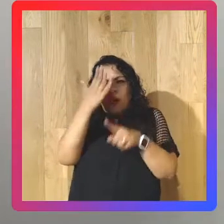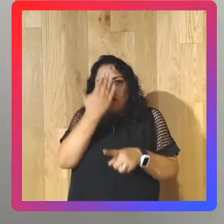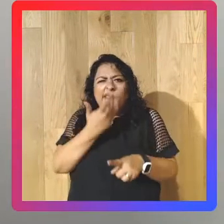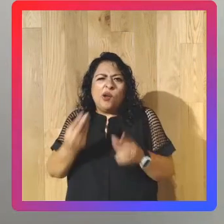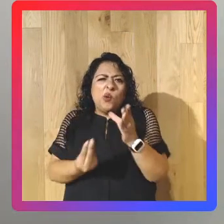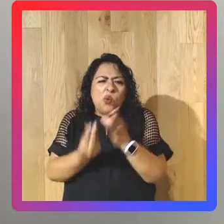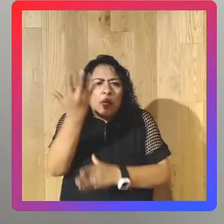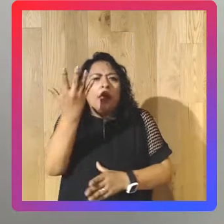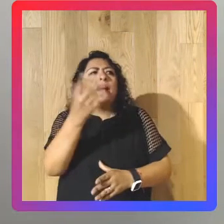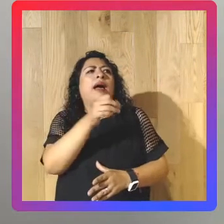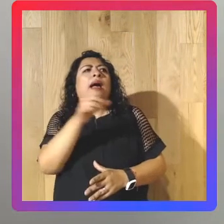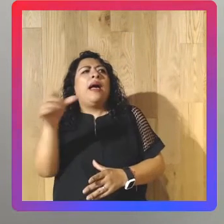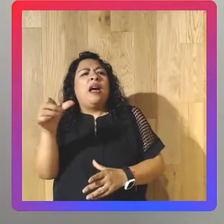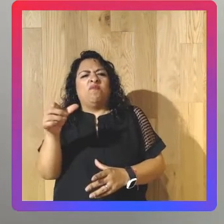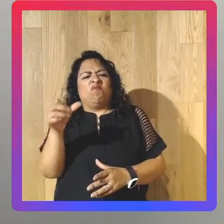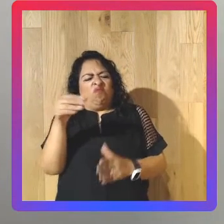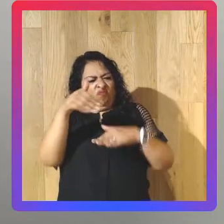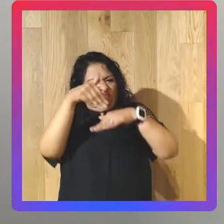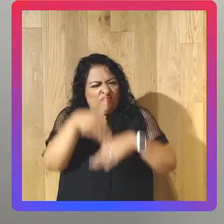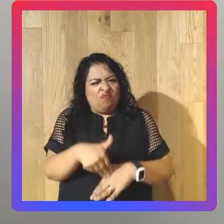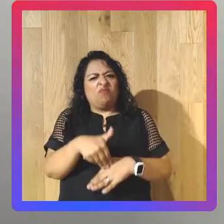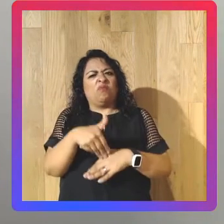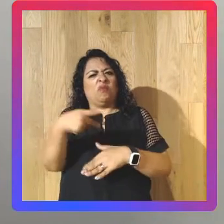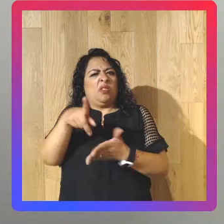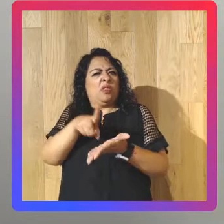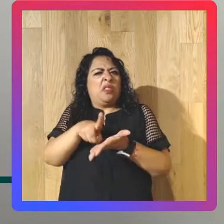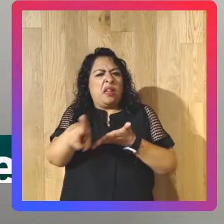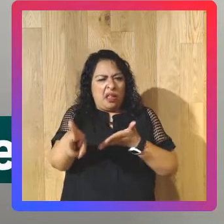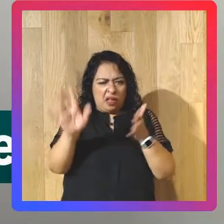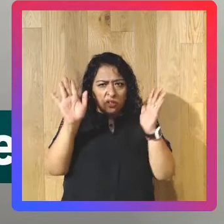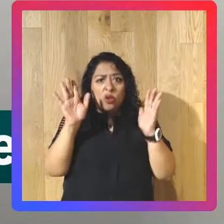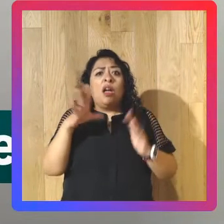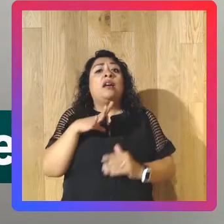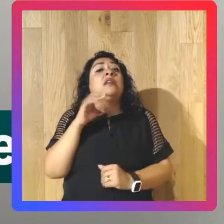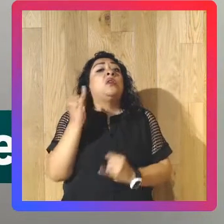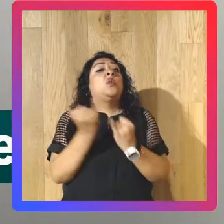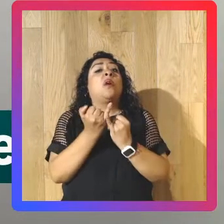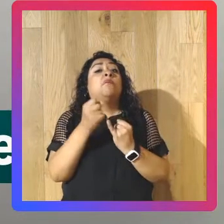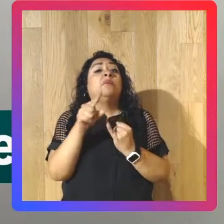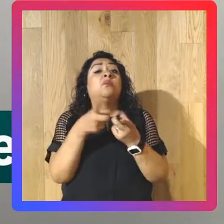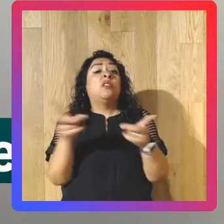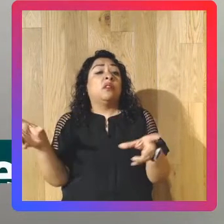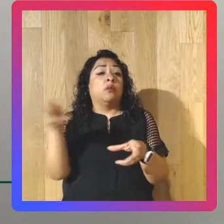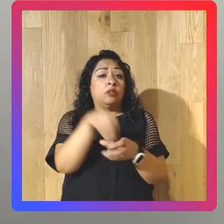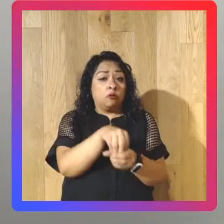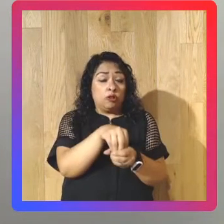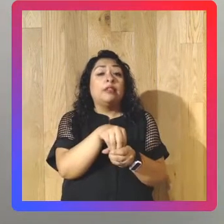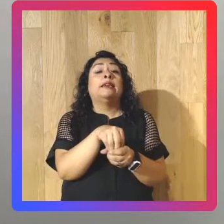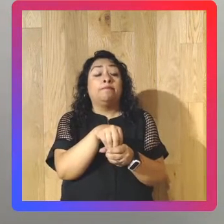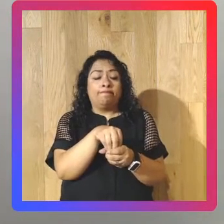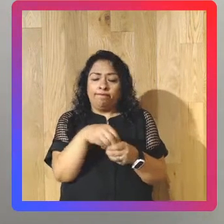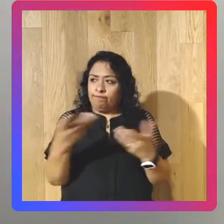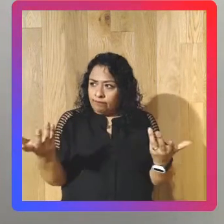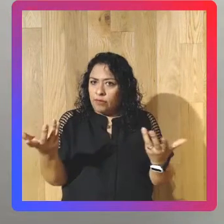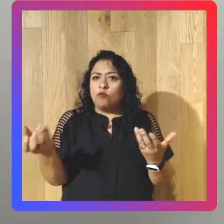innovadoras, conducida en estricto apego al Estado de Derecho, promoviendo así un desarrollo incluyente.